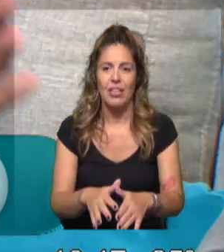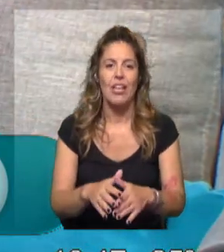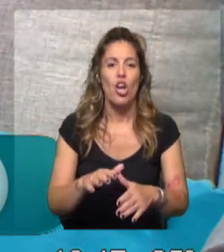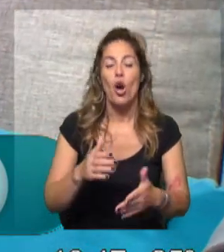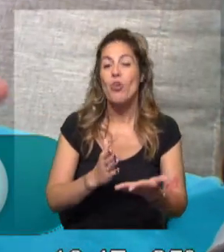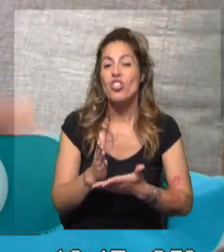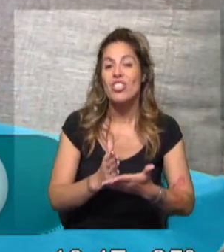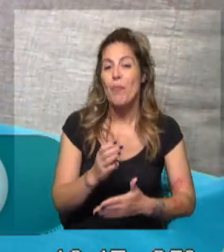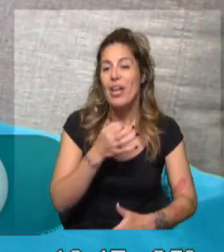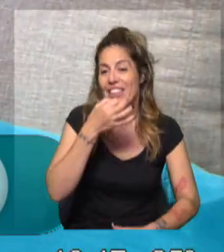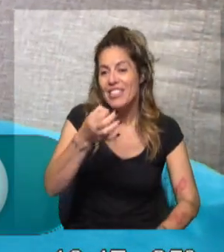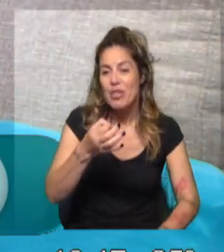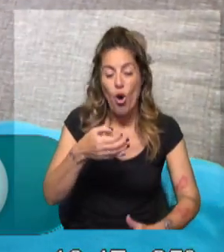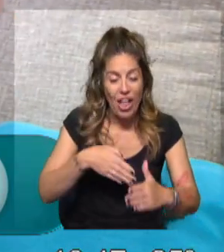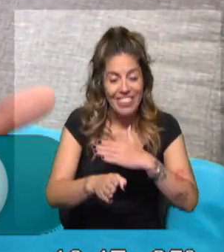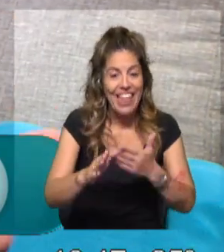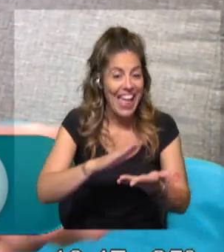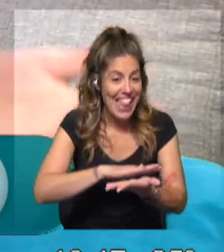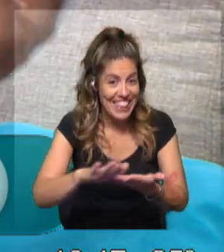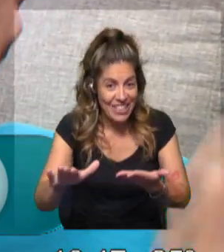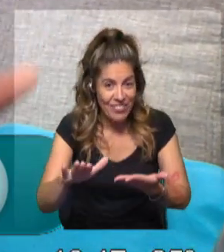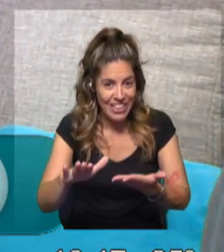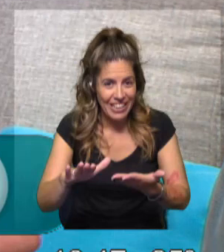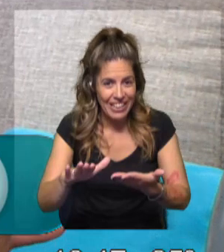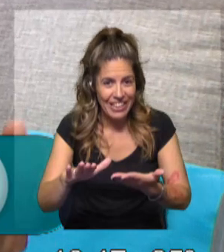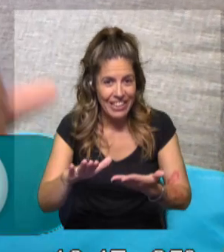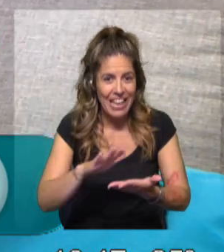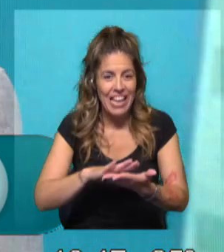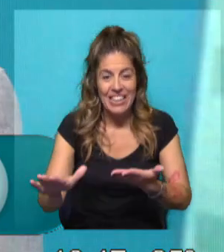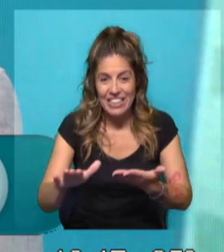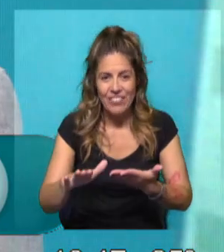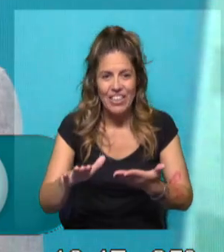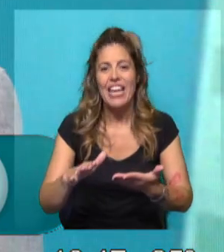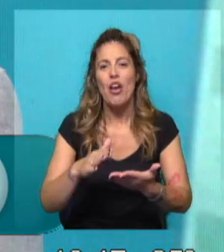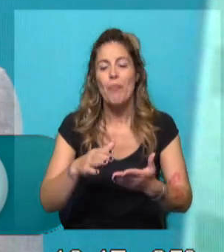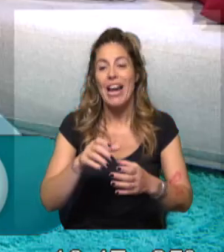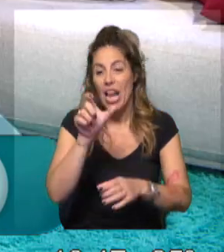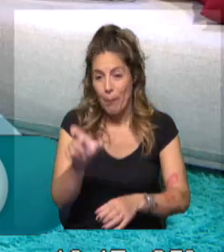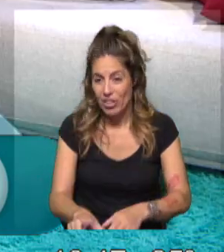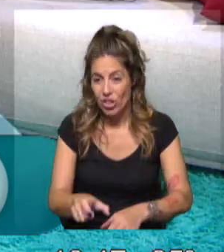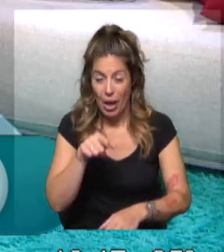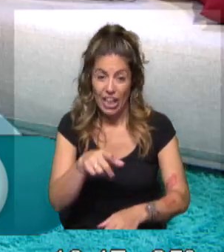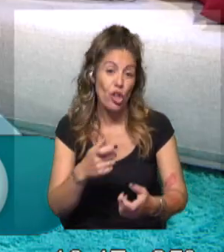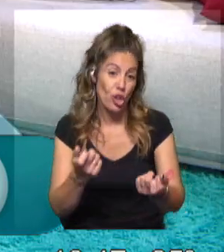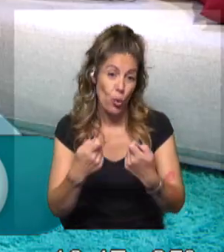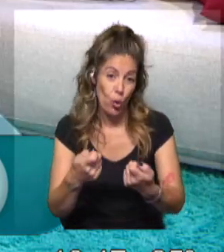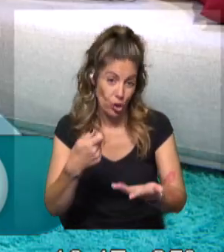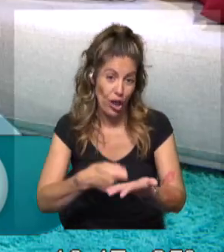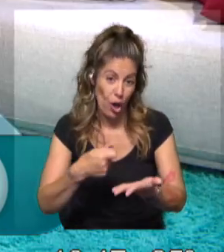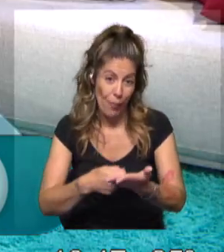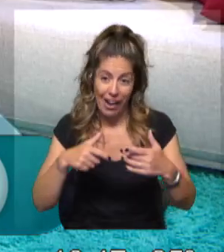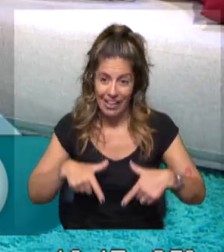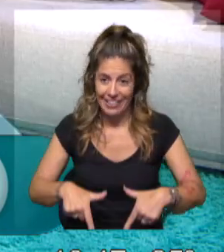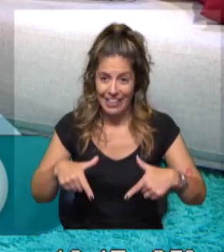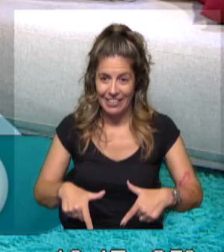siempre decimos, es entrada libre para la gente. No es que sea gratis, no. Porque todo esto tiene un costo. Lo cubre la intendencia. Lo cubre, es